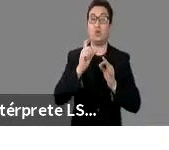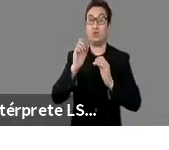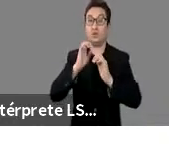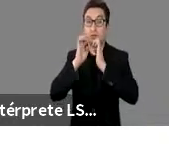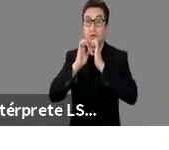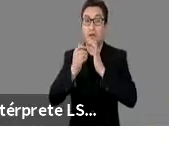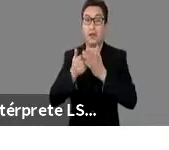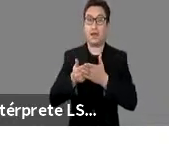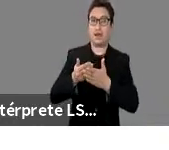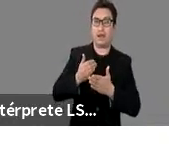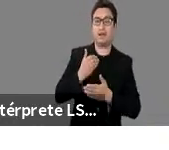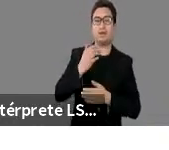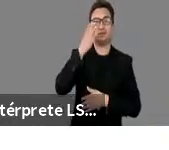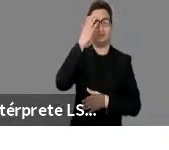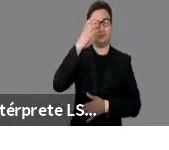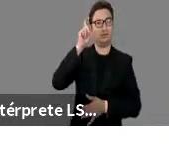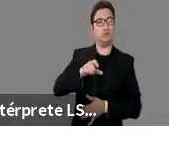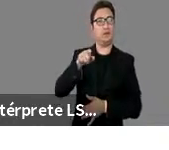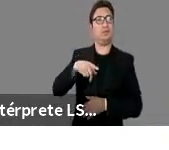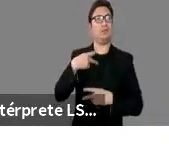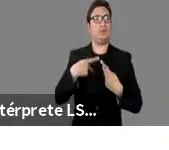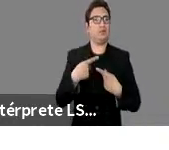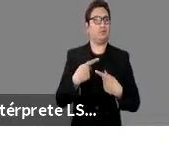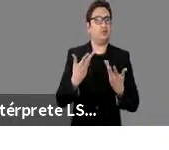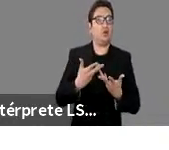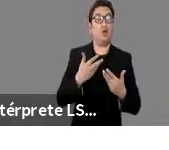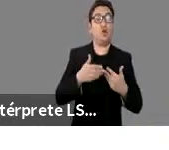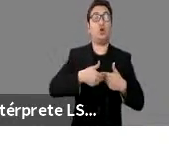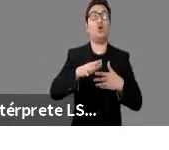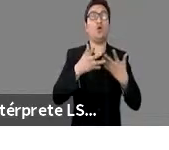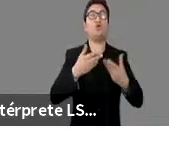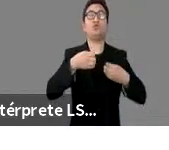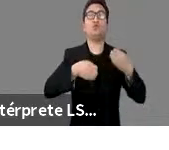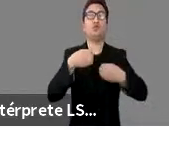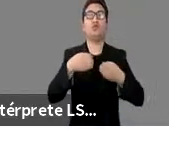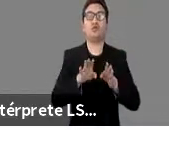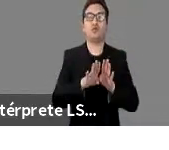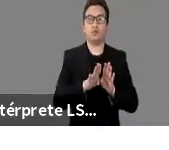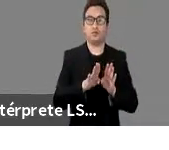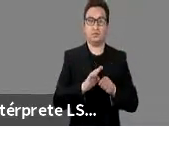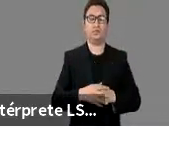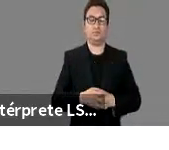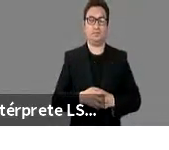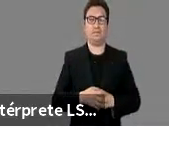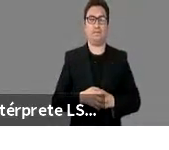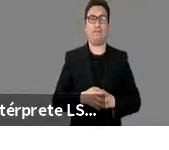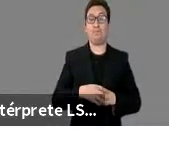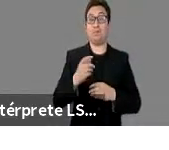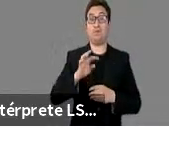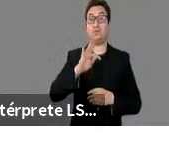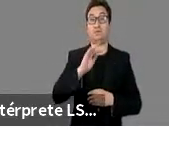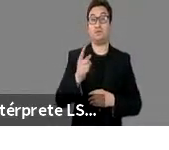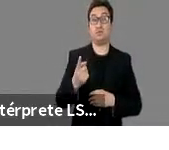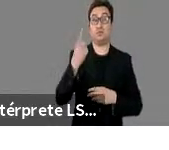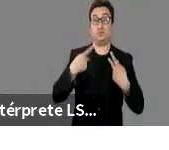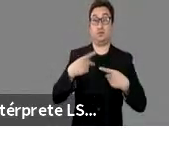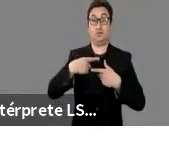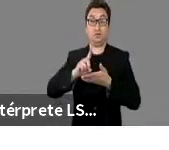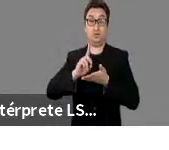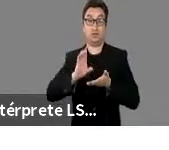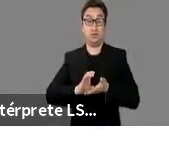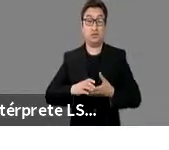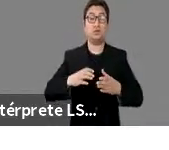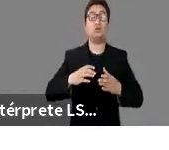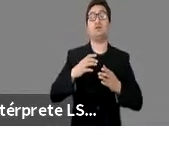tengamos conocimiento de cómo vamos a llevar nuestra audiencia. Si es una persona con discapacidad motora o visual, nuestro sistema de